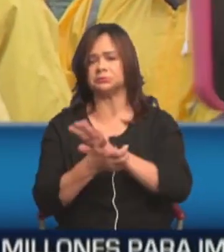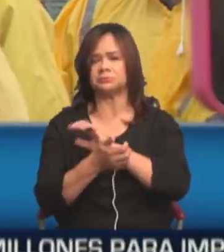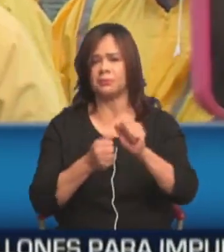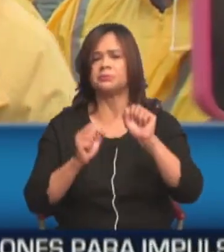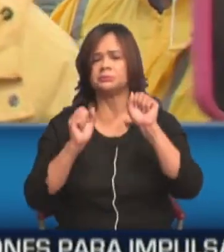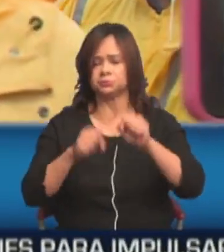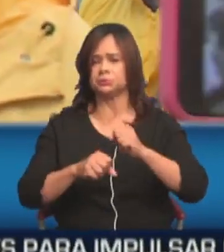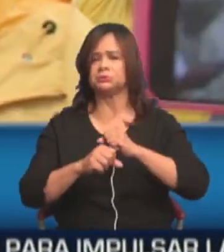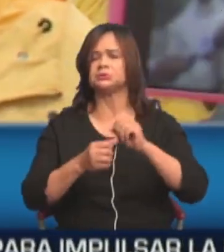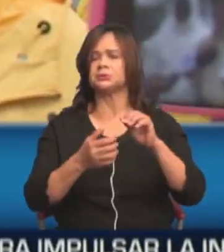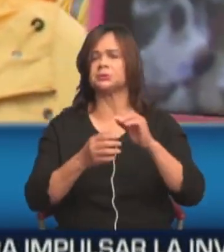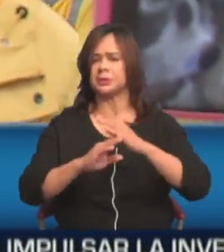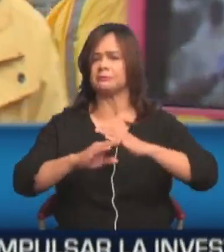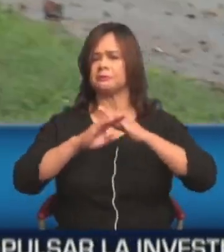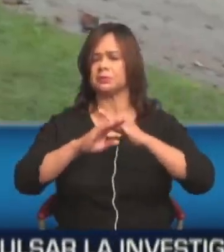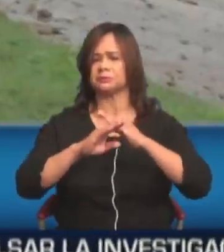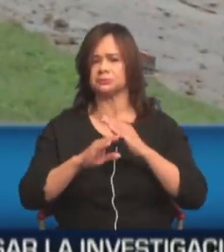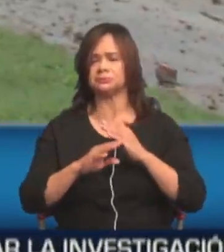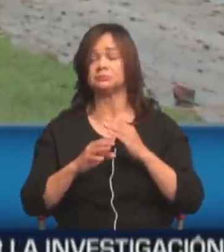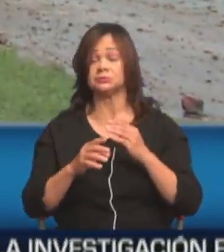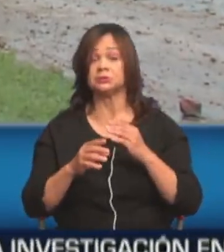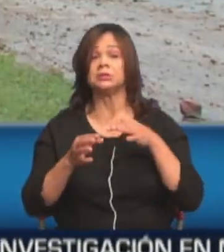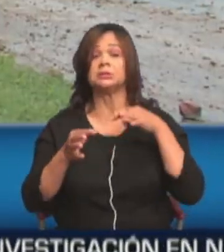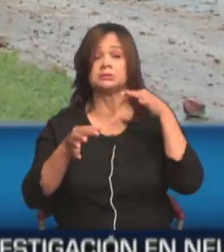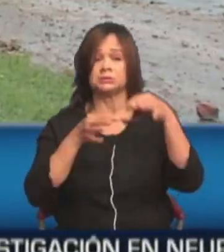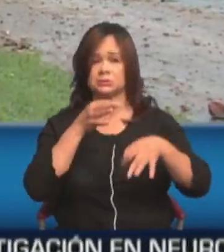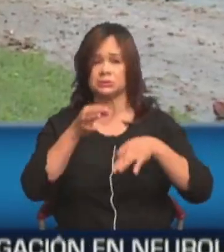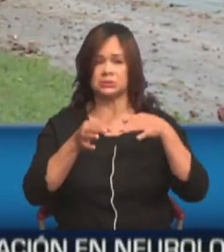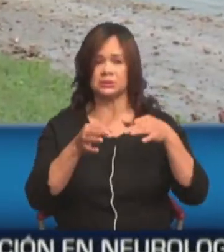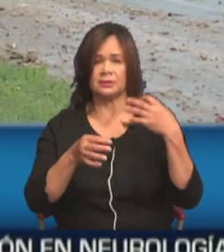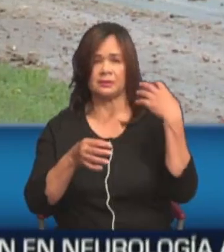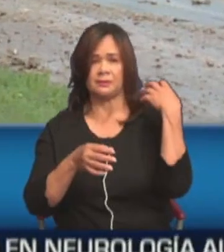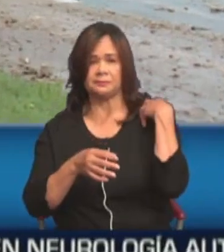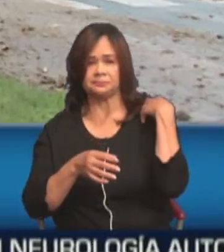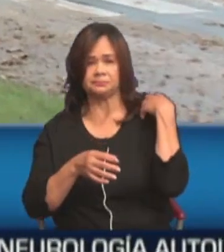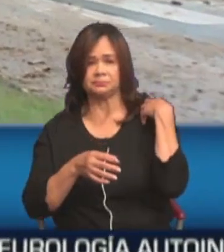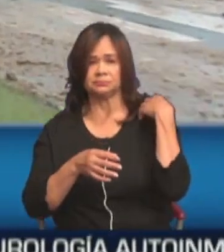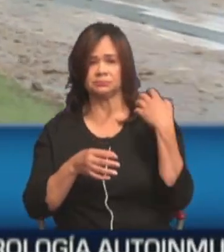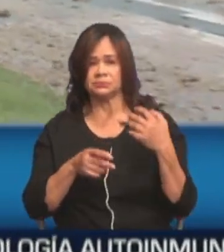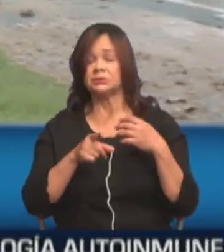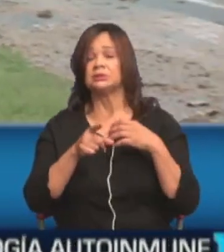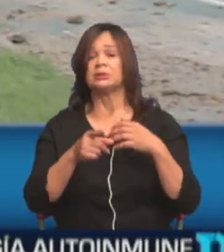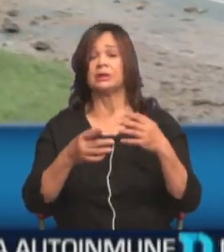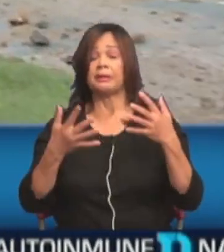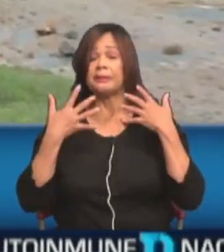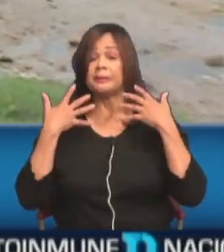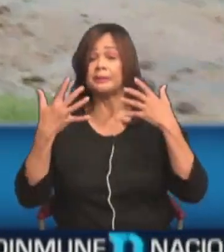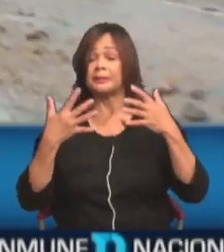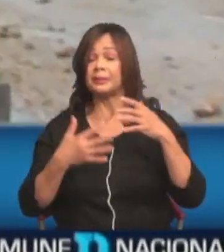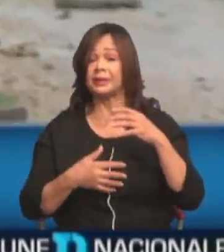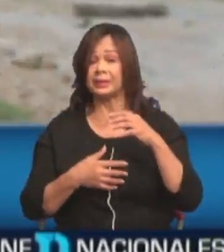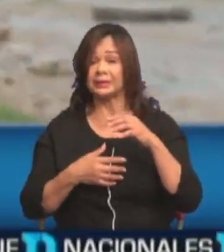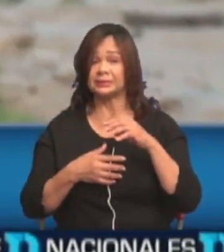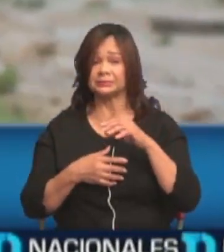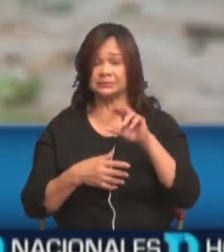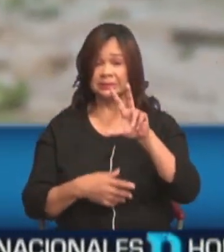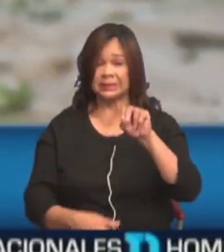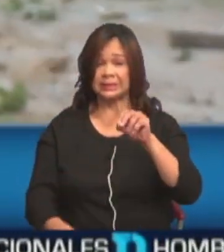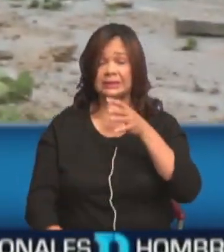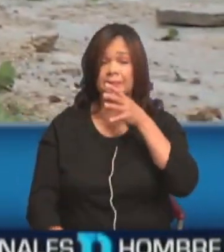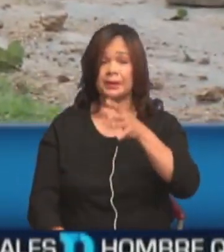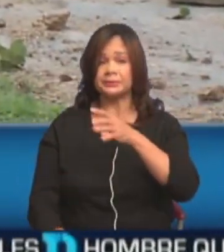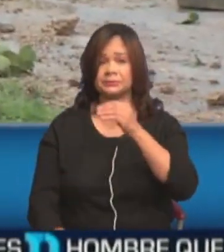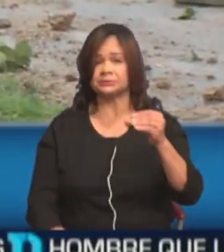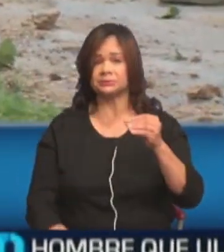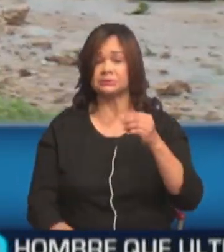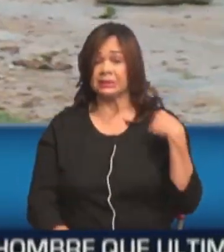evitables. Y es lo que estamos tratando. Según explicaron las autoridades, el paso por la avenida George Washington, 30 de mayo, y